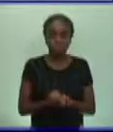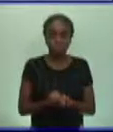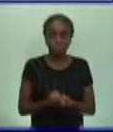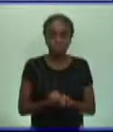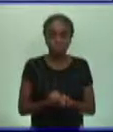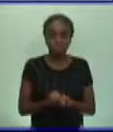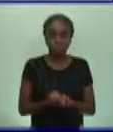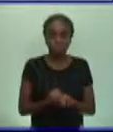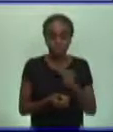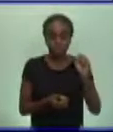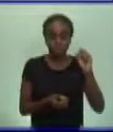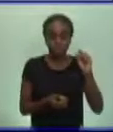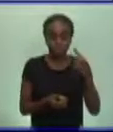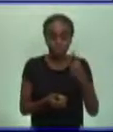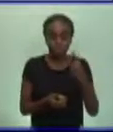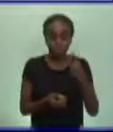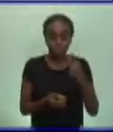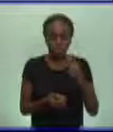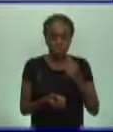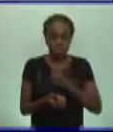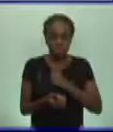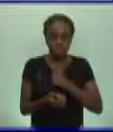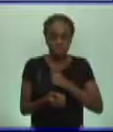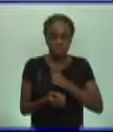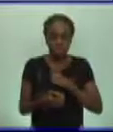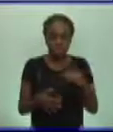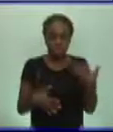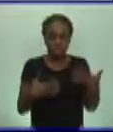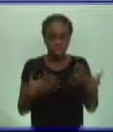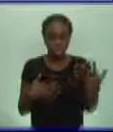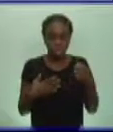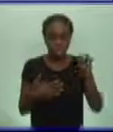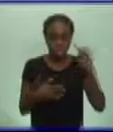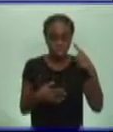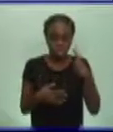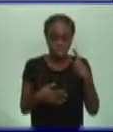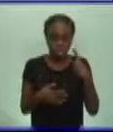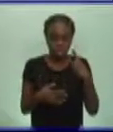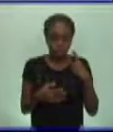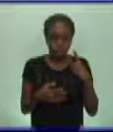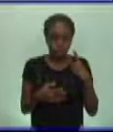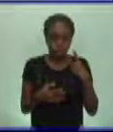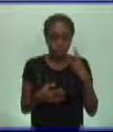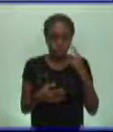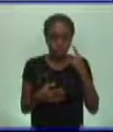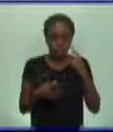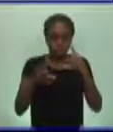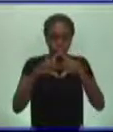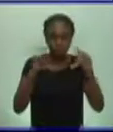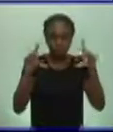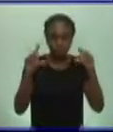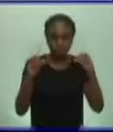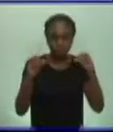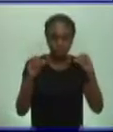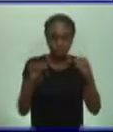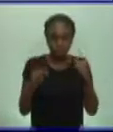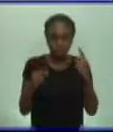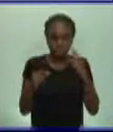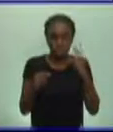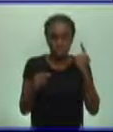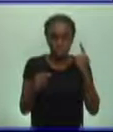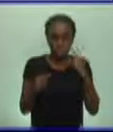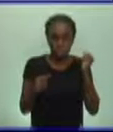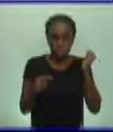Antes de entrar a trabajar con las actividades que les propongo para la comprensión del texto, me gustaría que conocieran un poquito